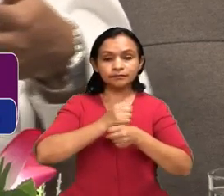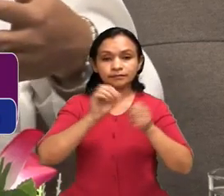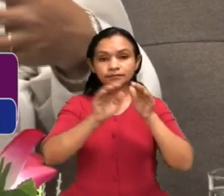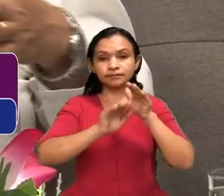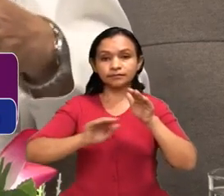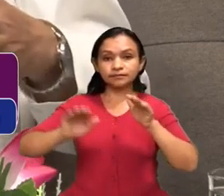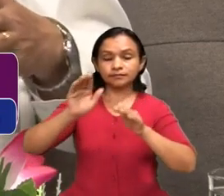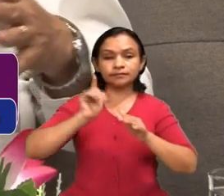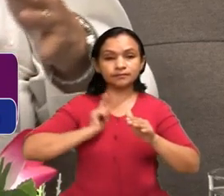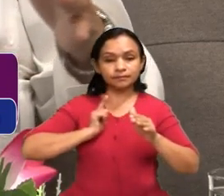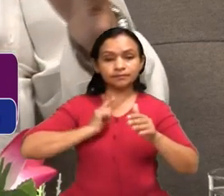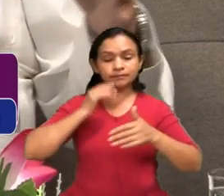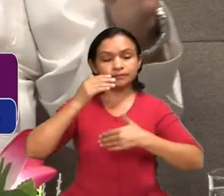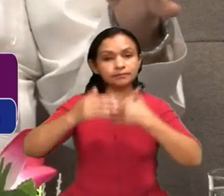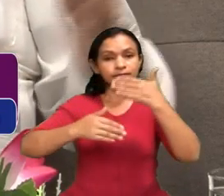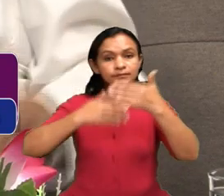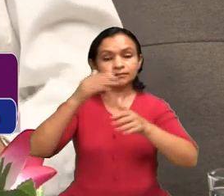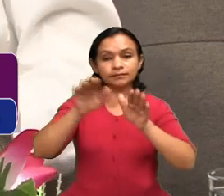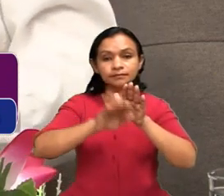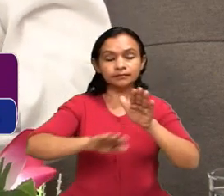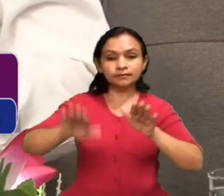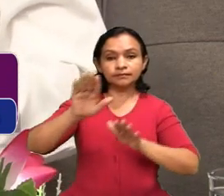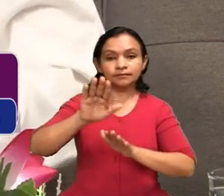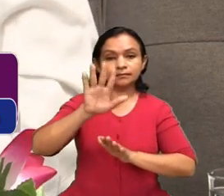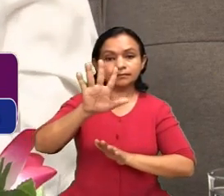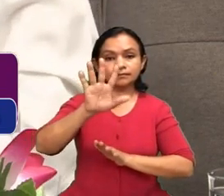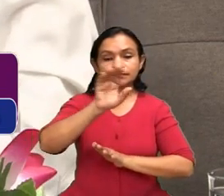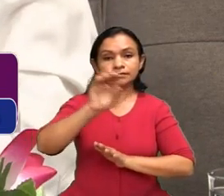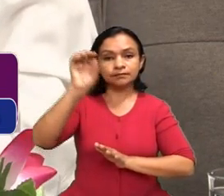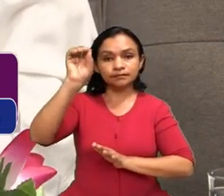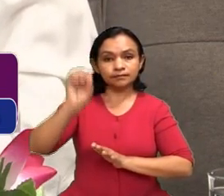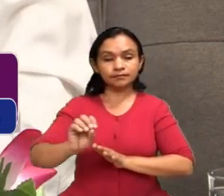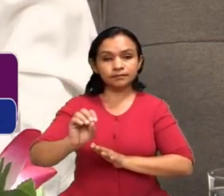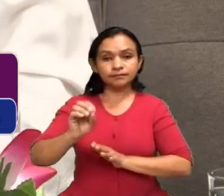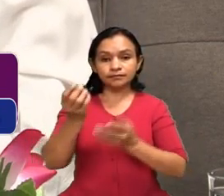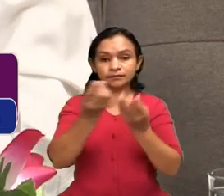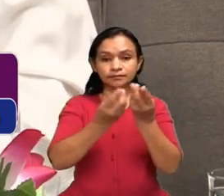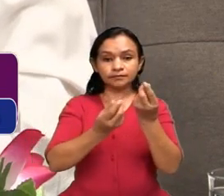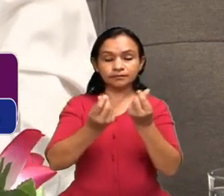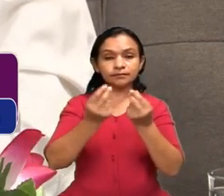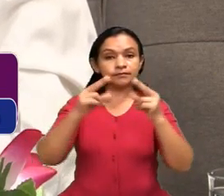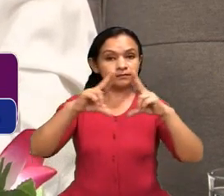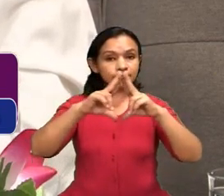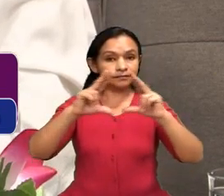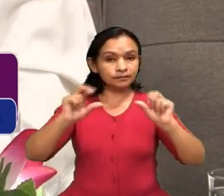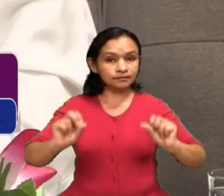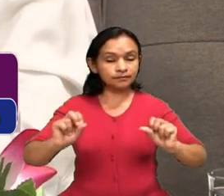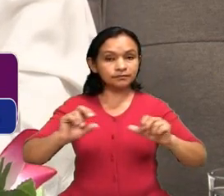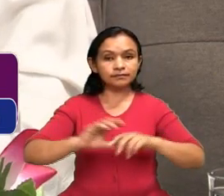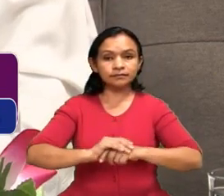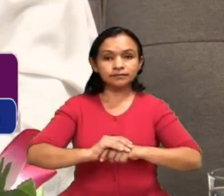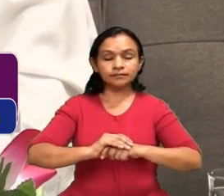que veníamos teniendo de más del 5% en la economía nacional,